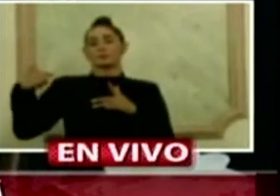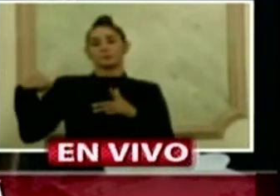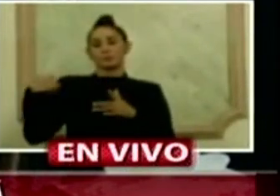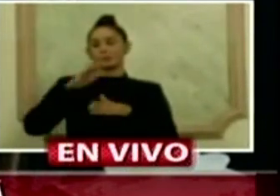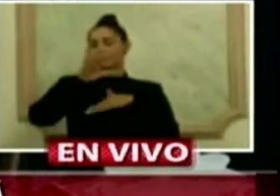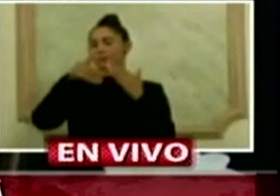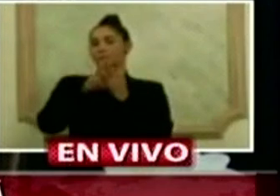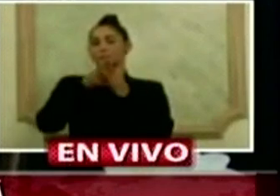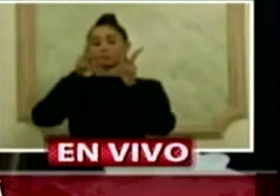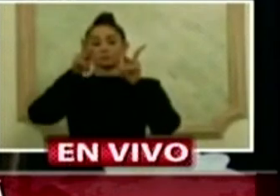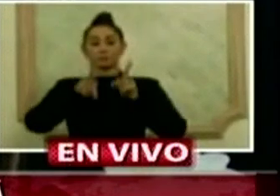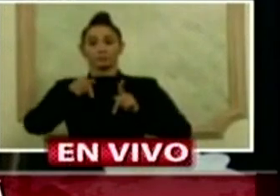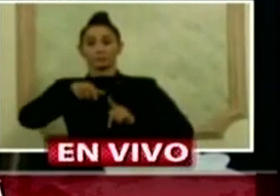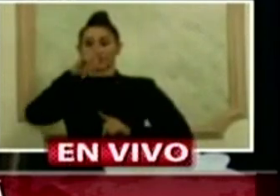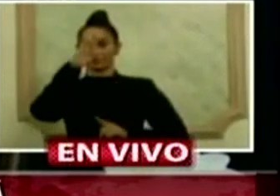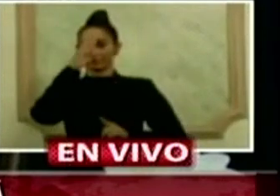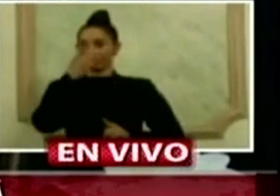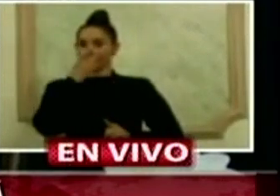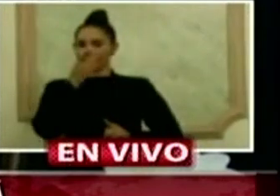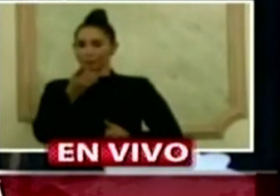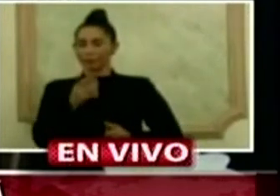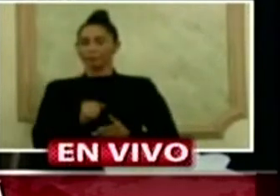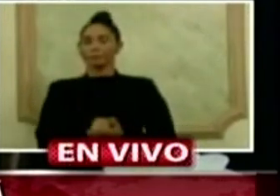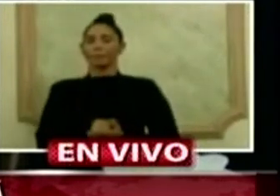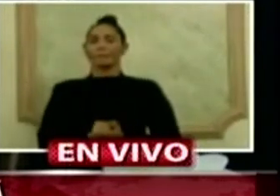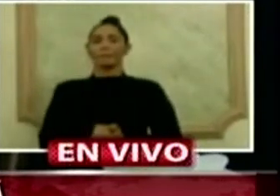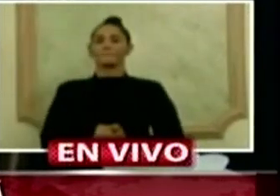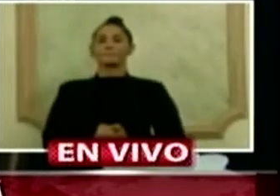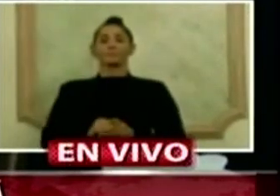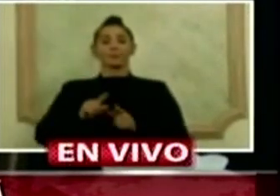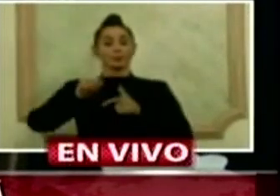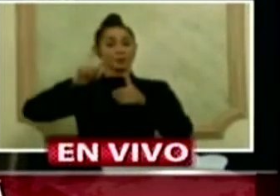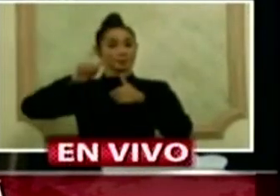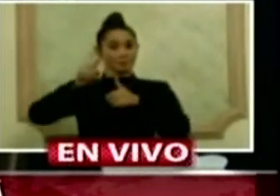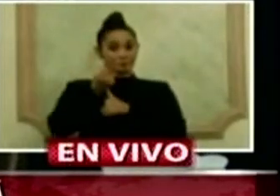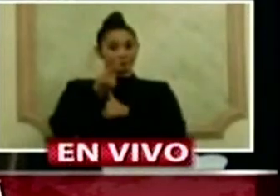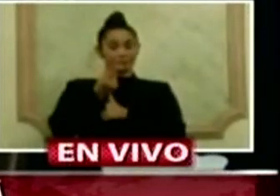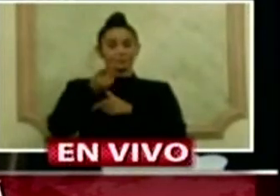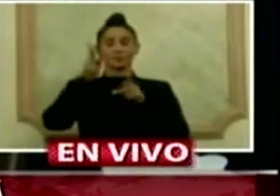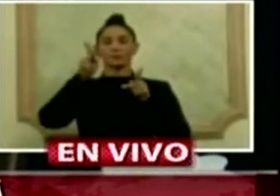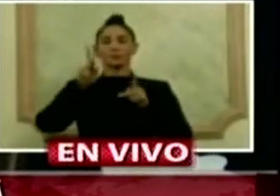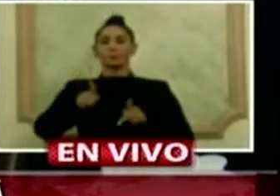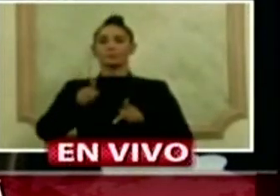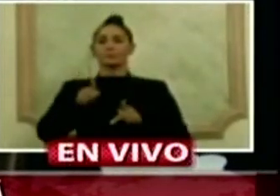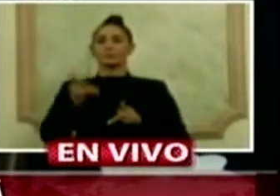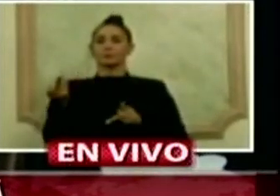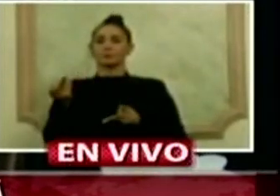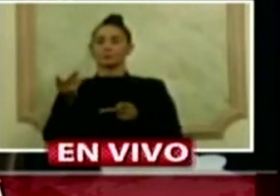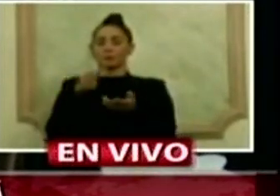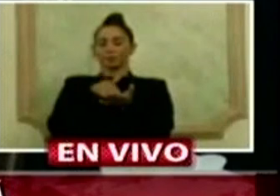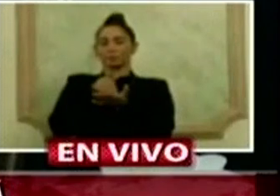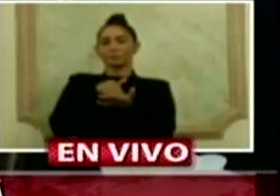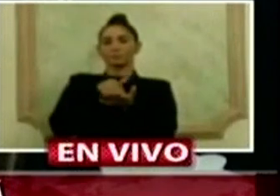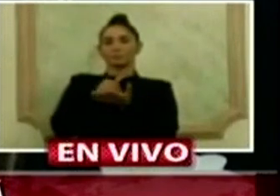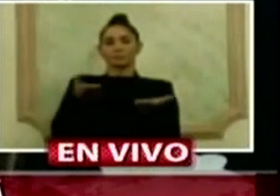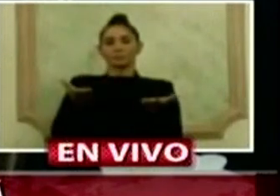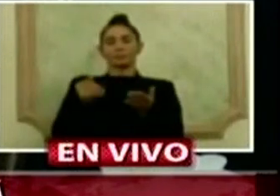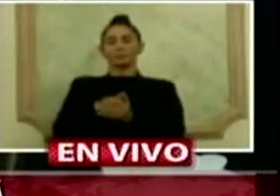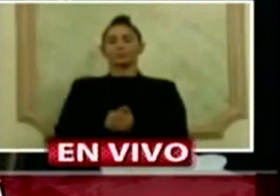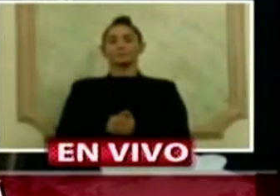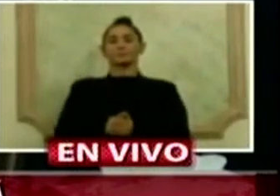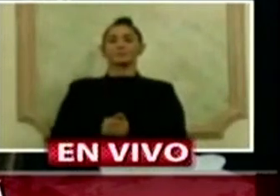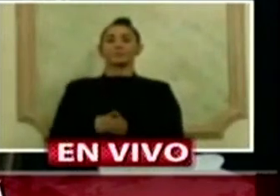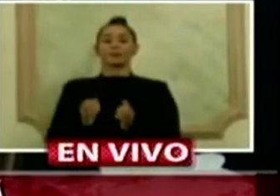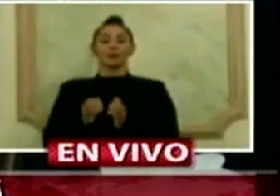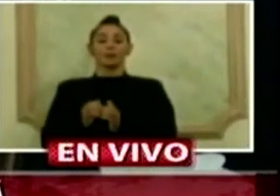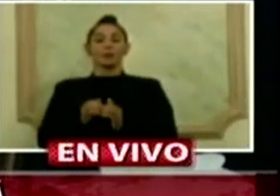la población. Primero empezando con la población más vulnerable. Estamos aumentando lo que es la capacidad de